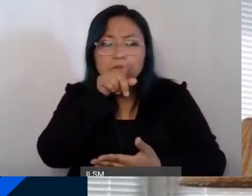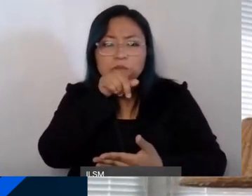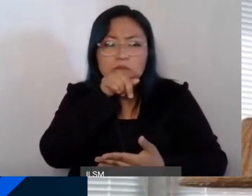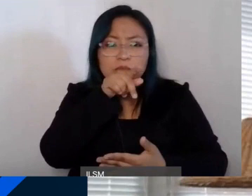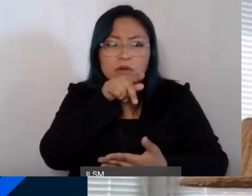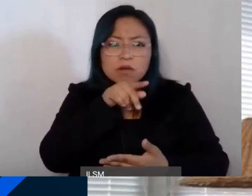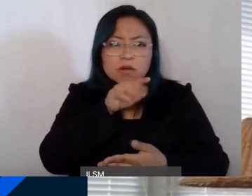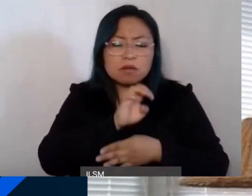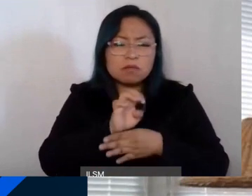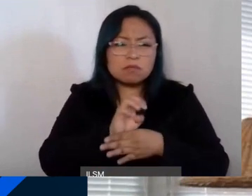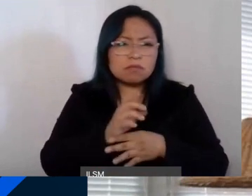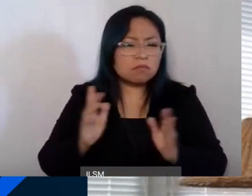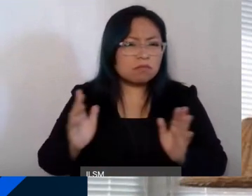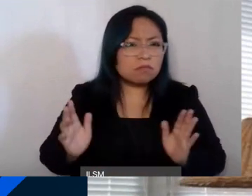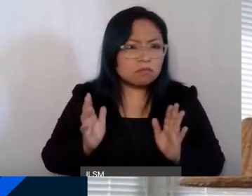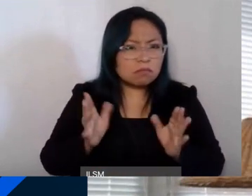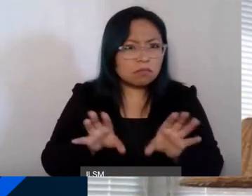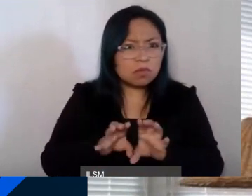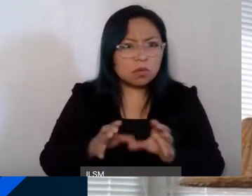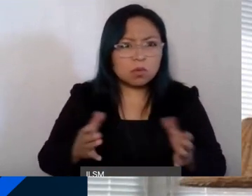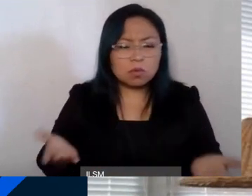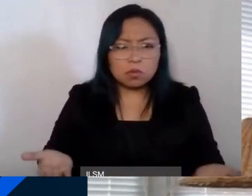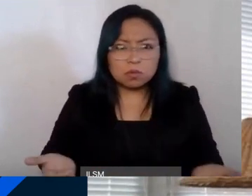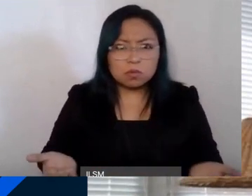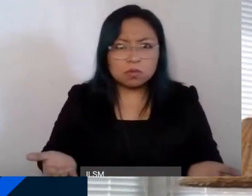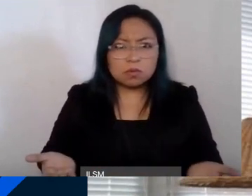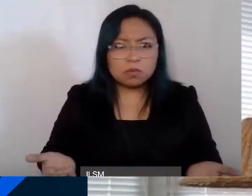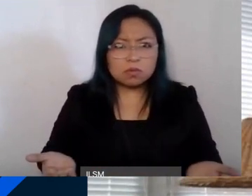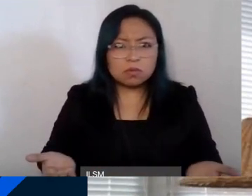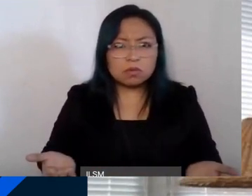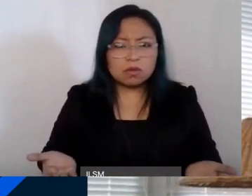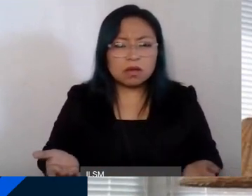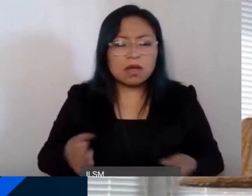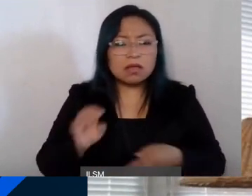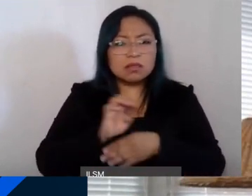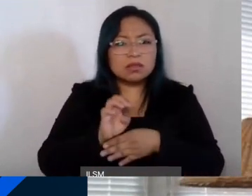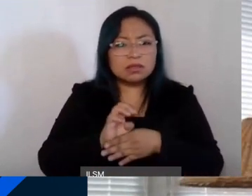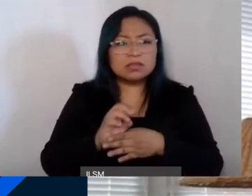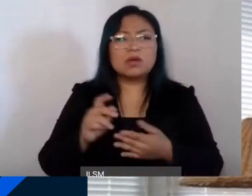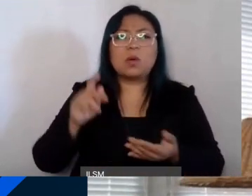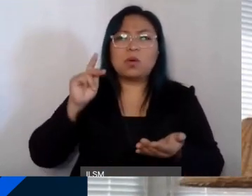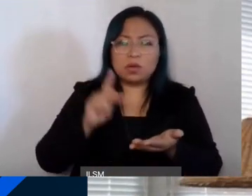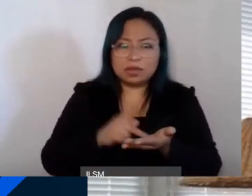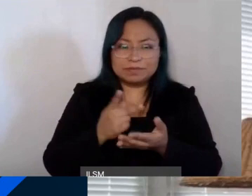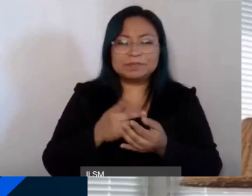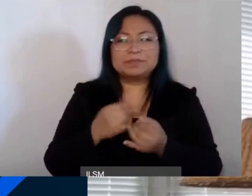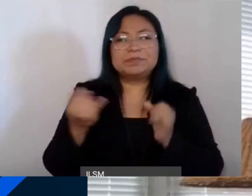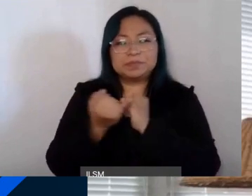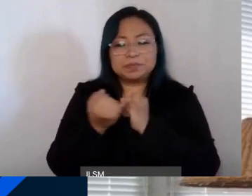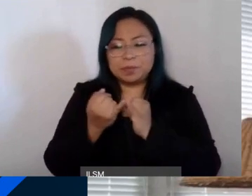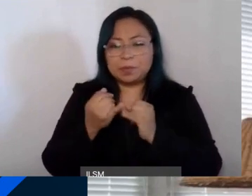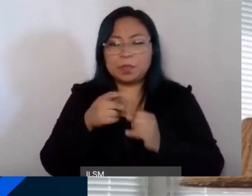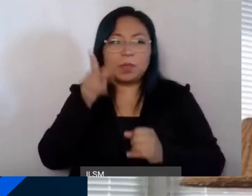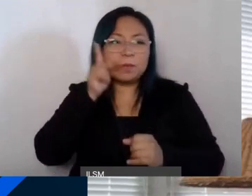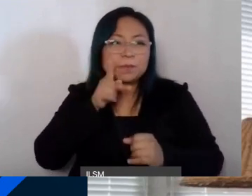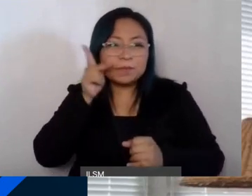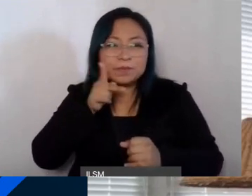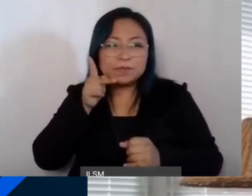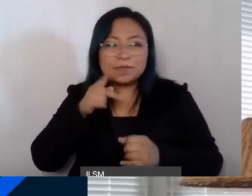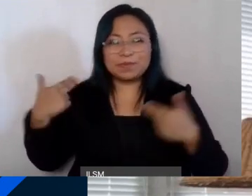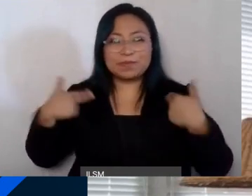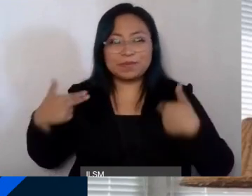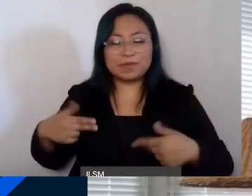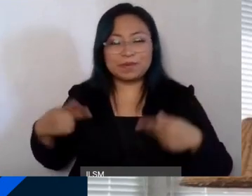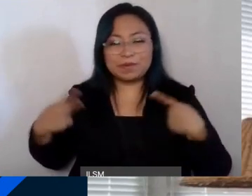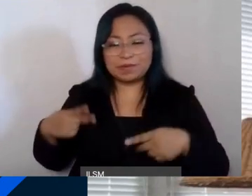manera significativa bueno pues hacen lo mismo con un ser humano no le interesa en